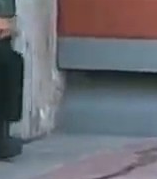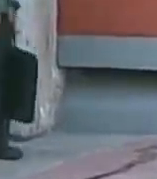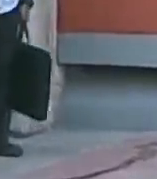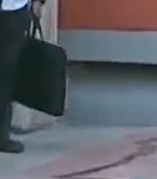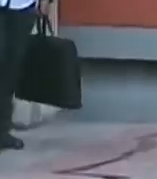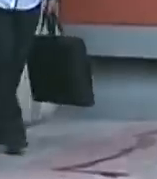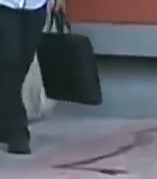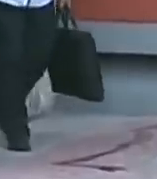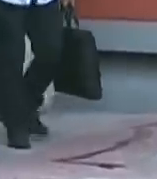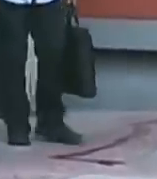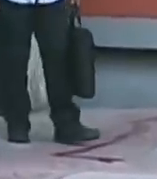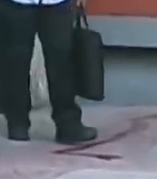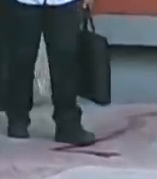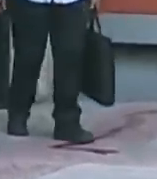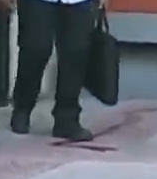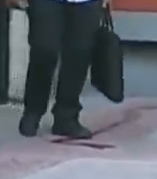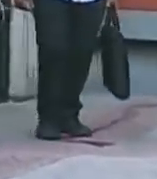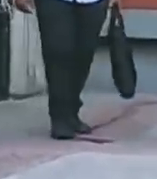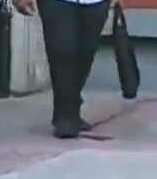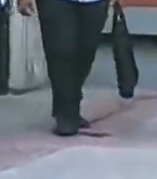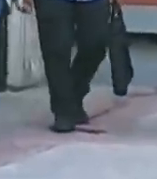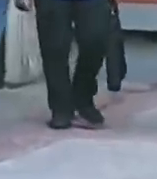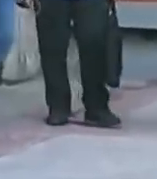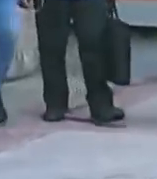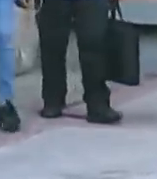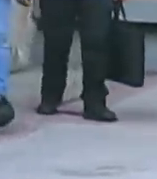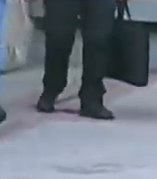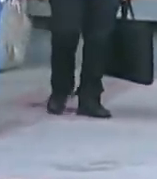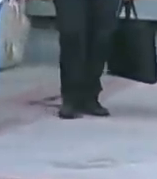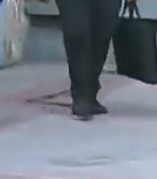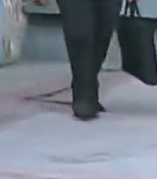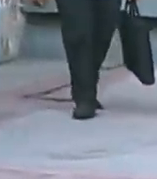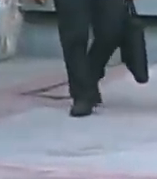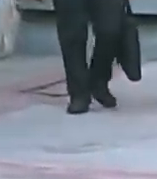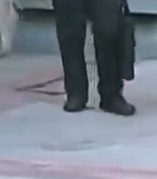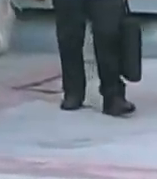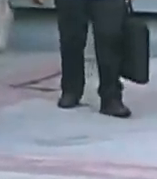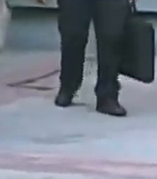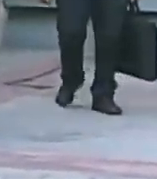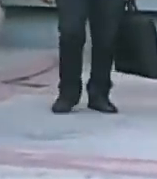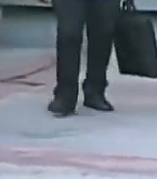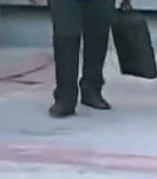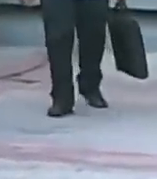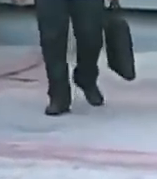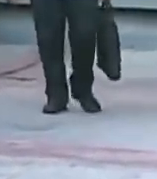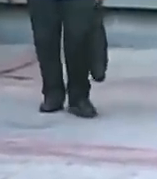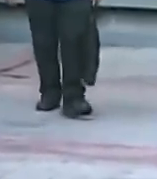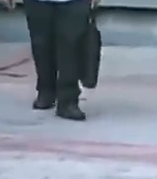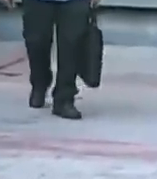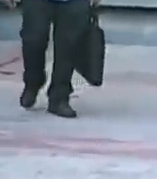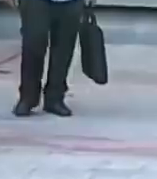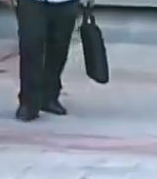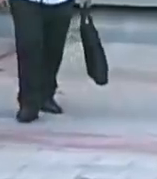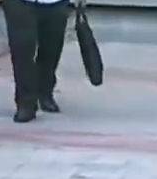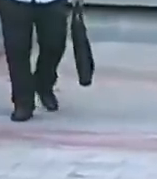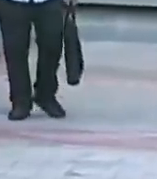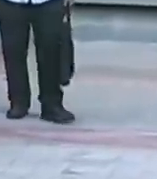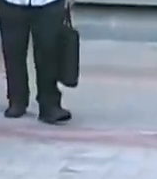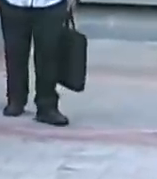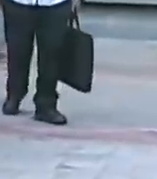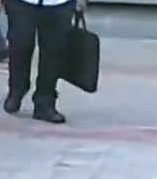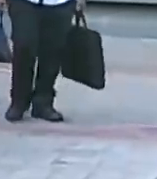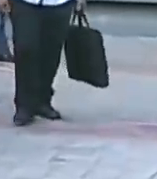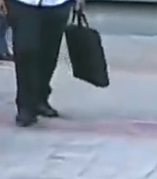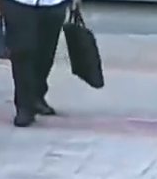con emprendedores en este miércoles productivo. Recordemos la llegada del presidente constitucional de la